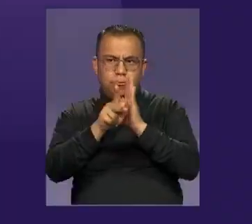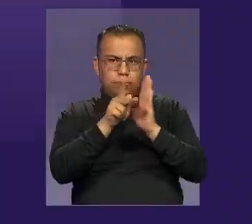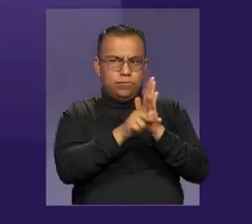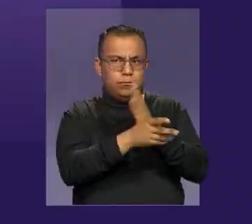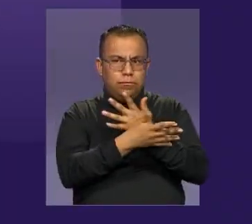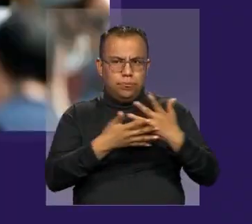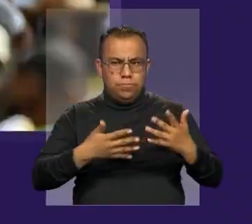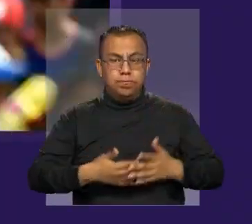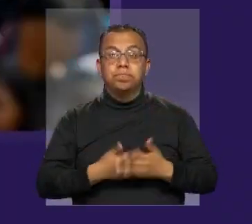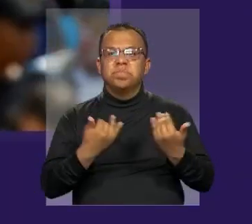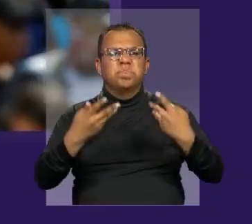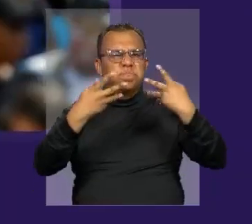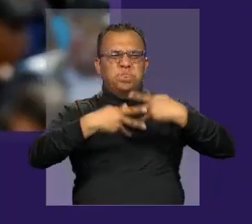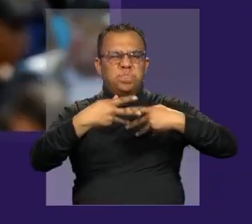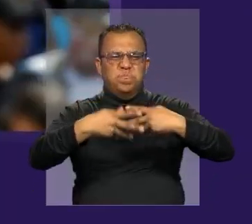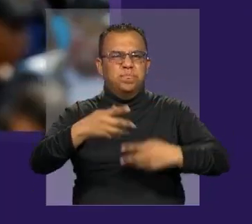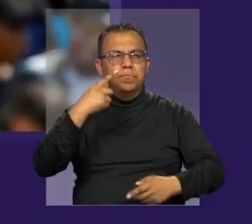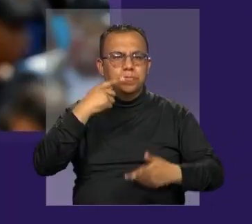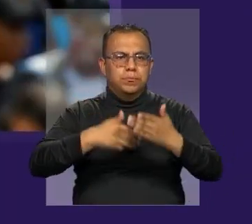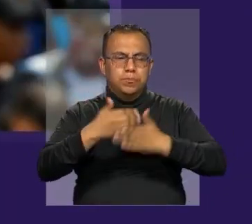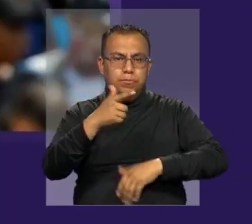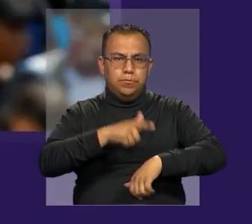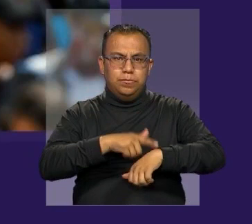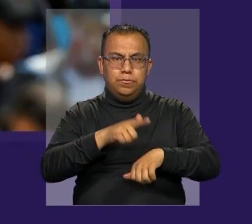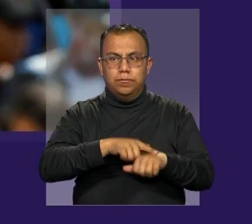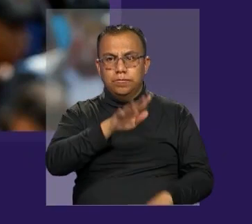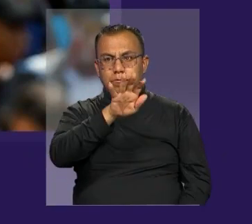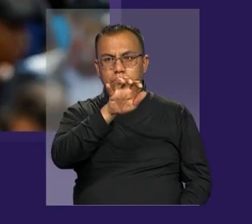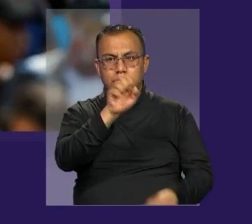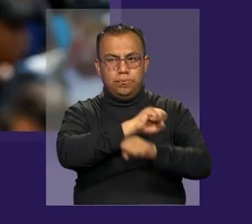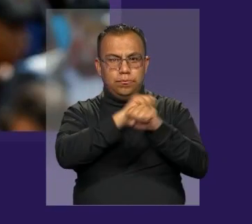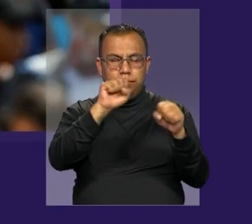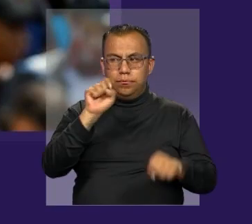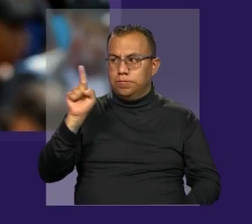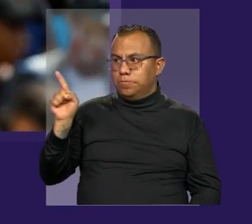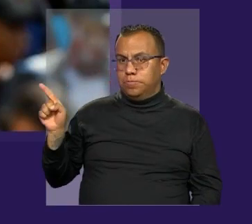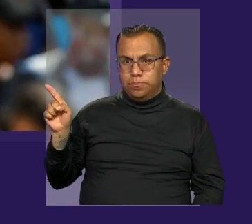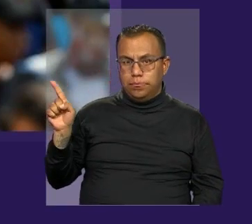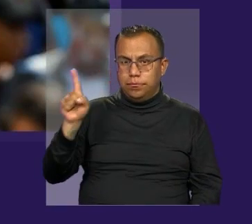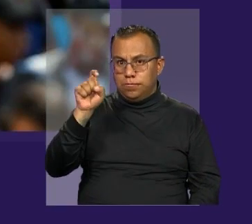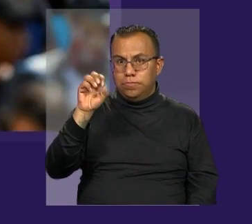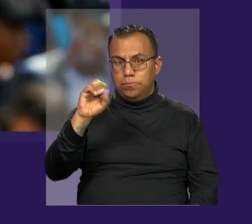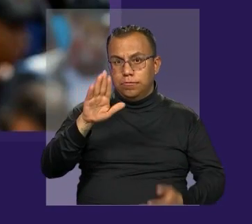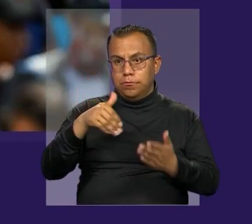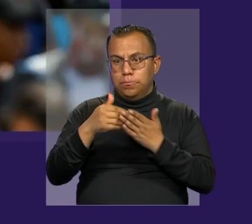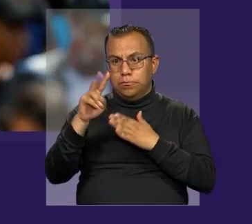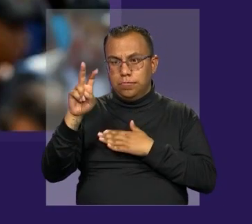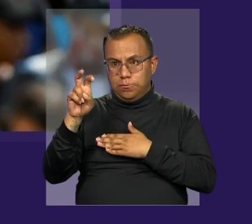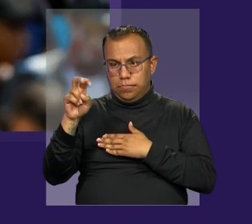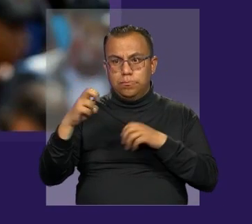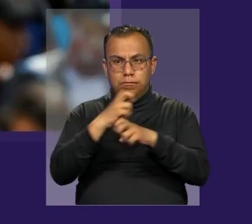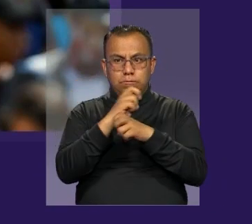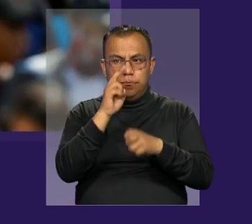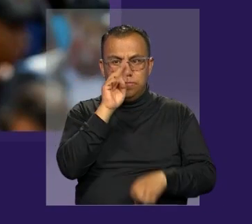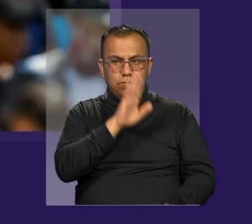masacres. Las movilizaciones iniciarán mañana a las 9 de la mañana desde la calle 60 con carrera séptima, el Parque